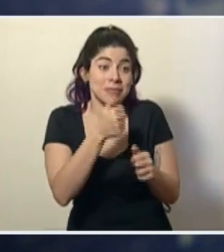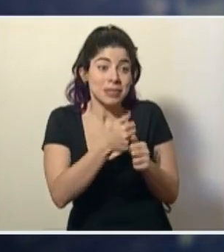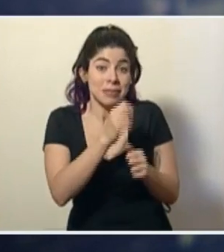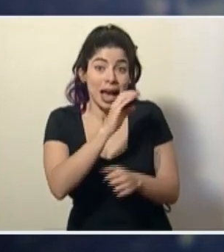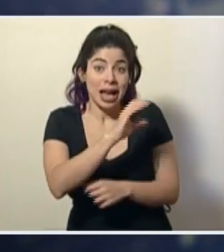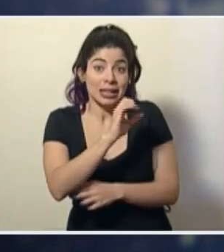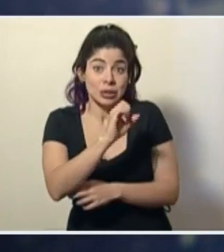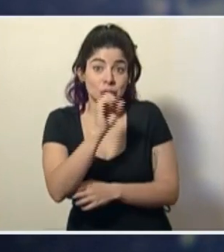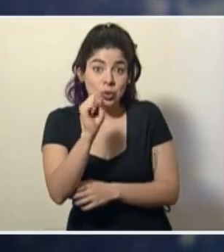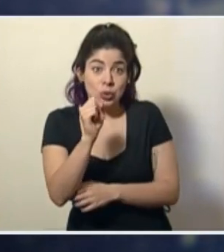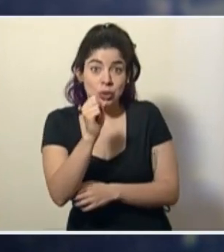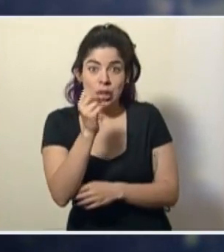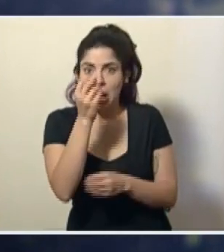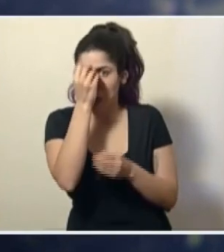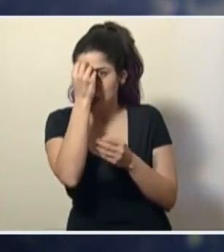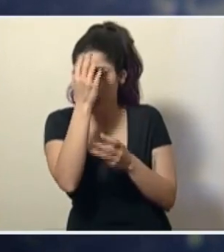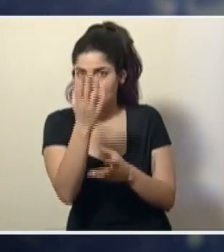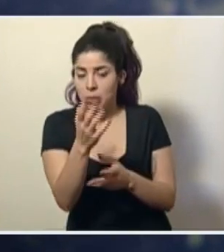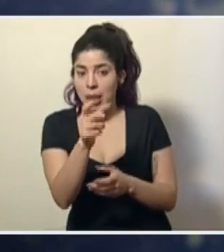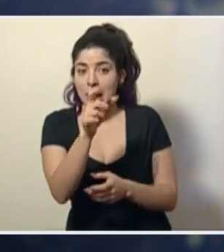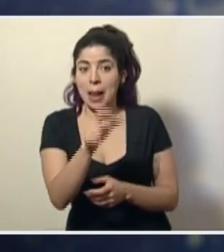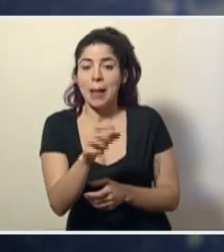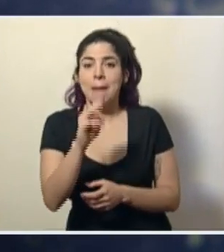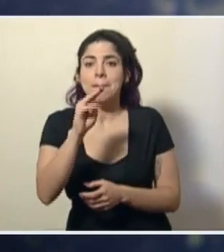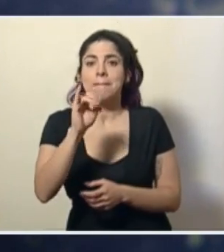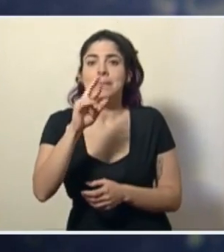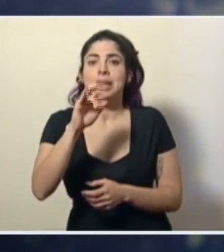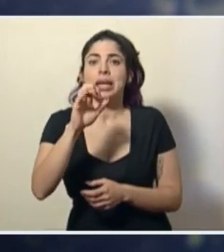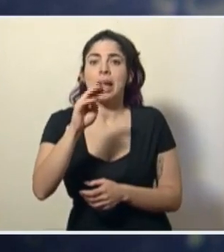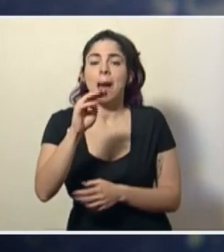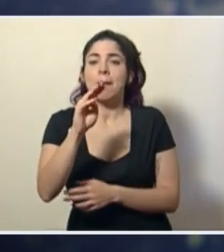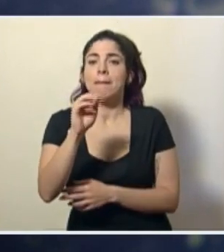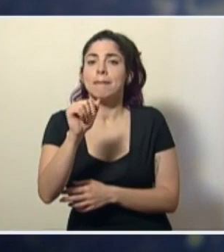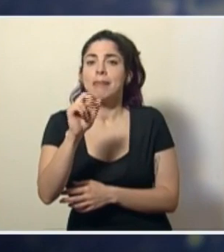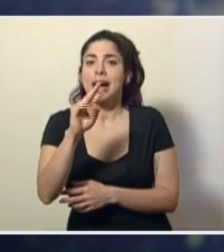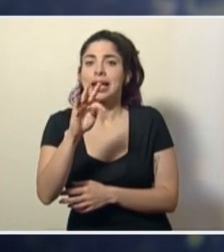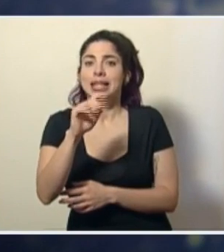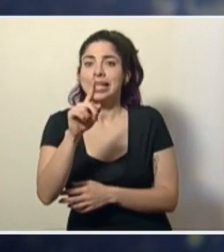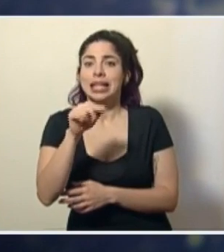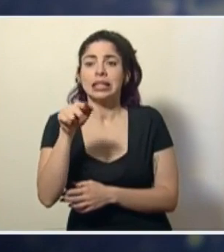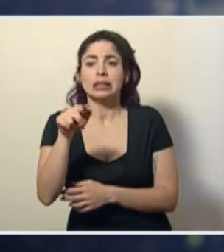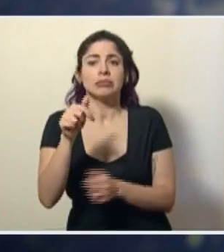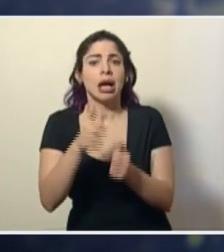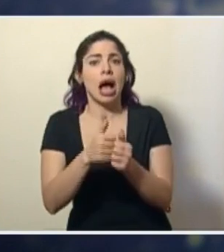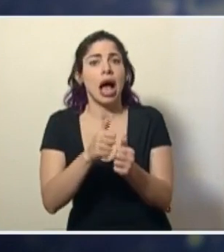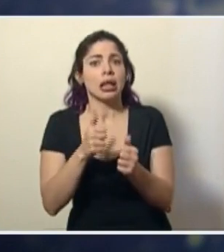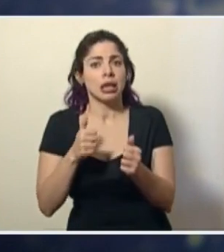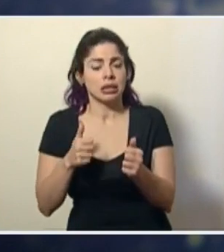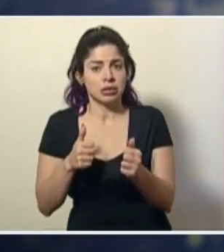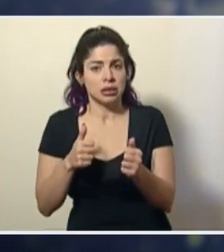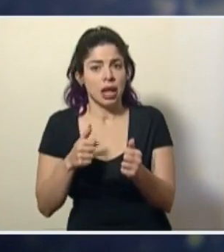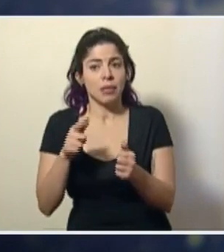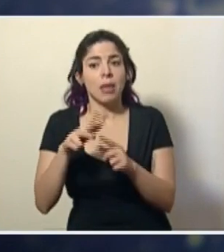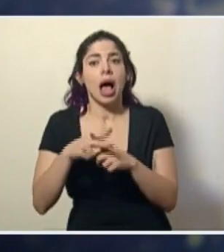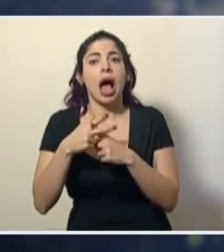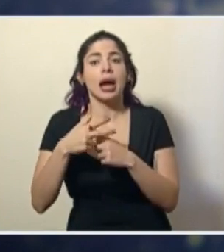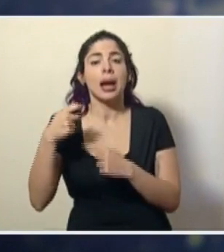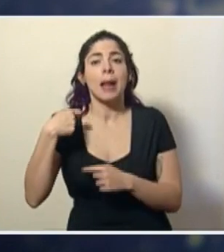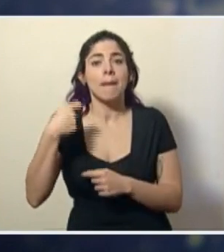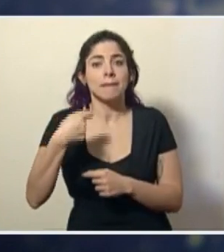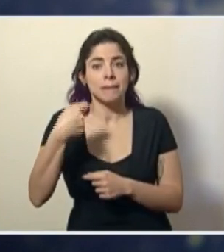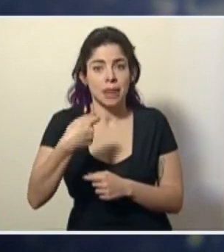del Seguro Social le comunicaron, por ejemplo, a la señora Miren Martínez que estaba morosa, se llega a un arreglo de